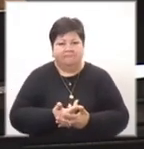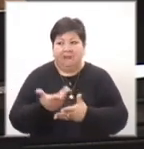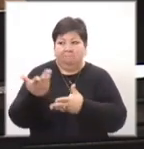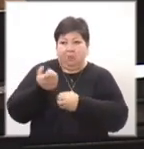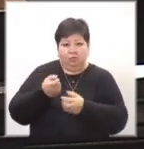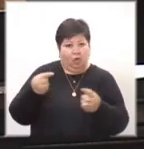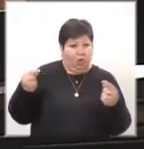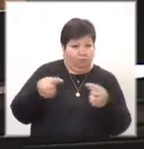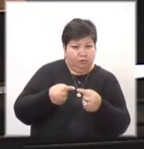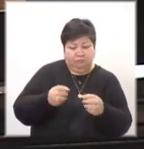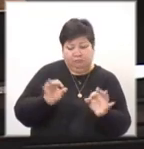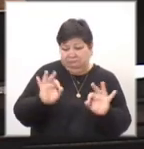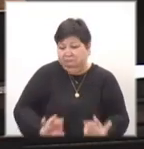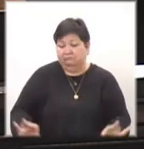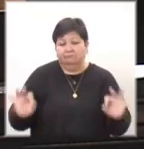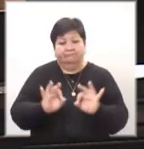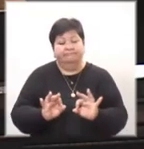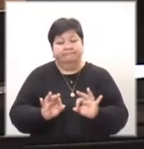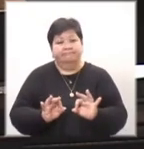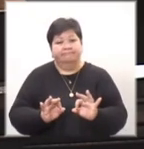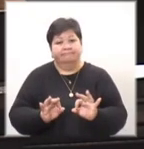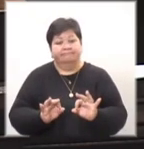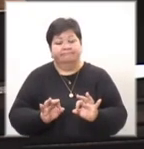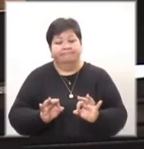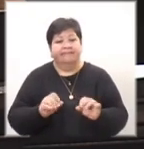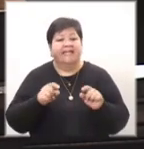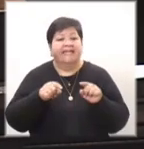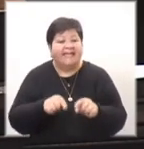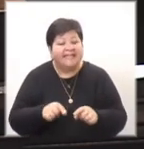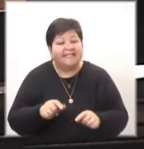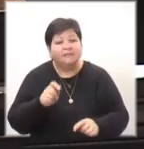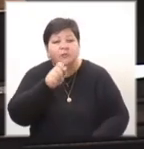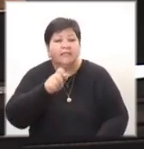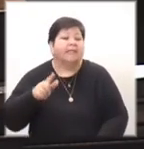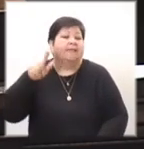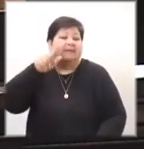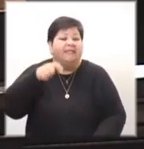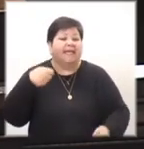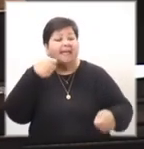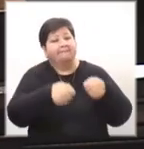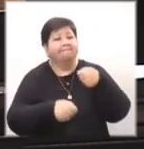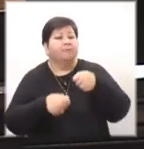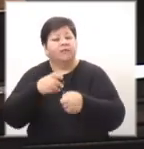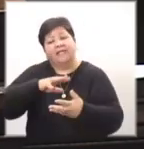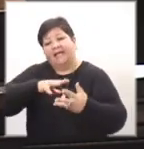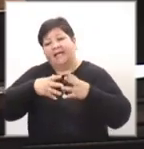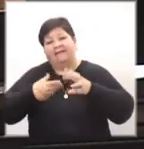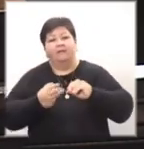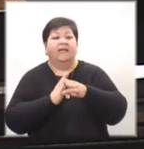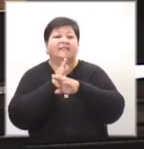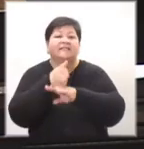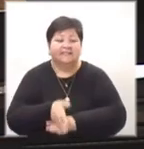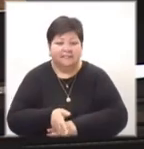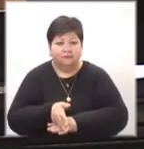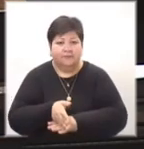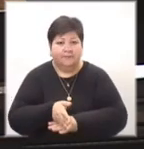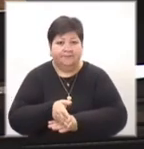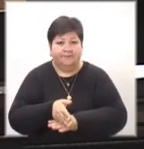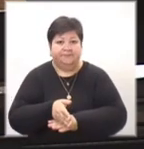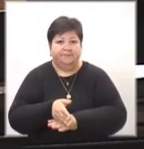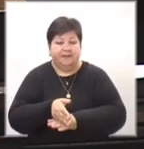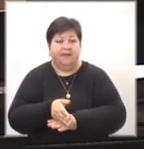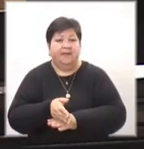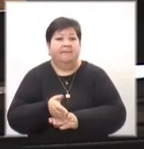reformas necesarias implicaron incrementar aportes y adecuar las condiciones de acceso a las prestaciones, con miras a mejorar